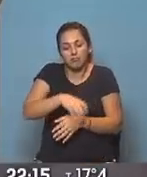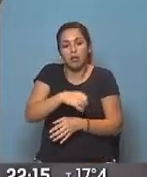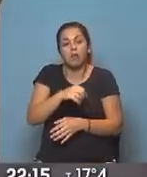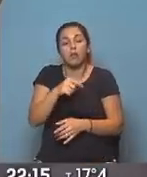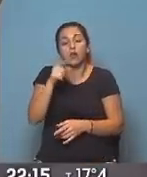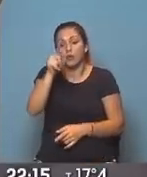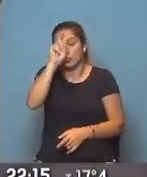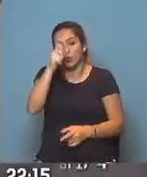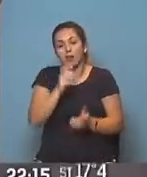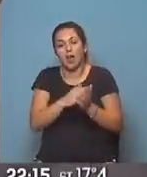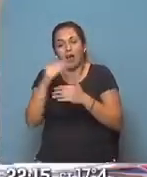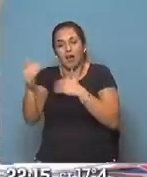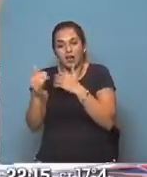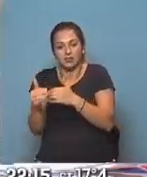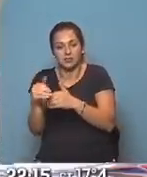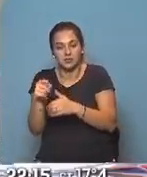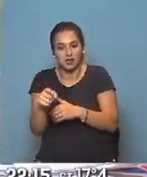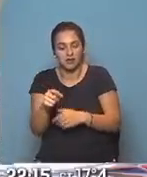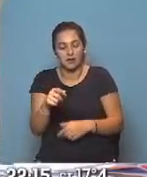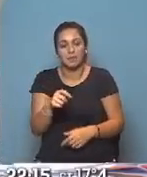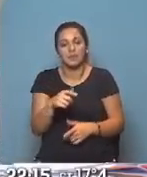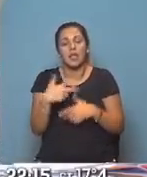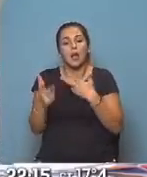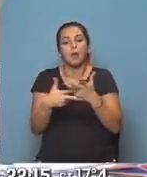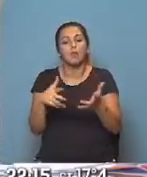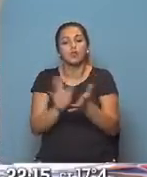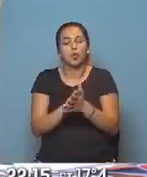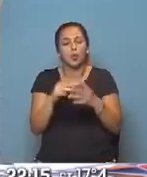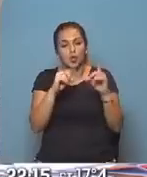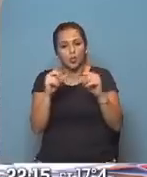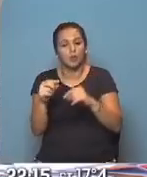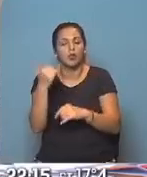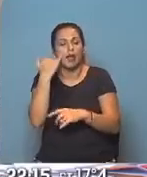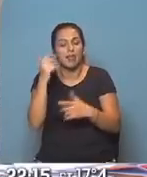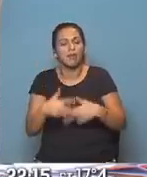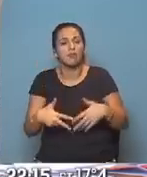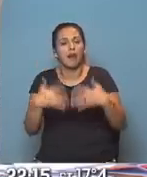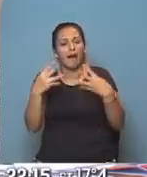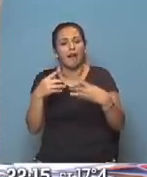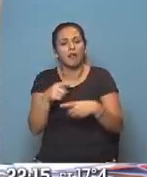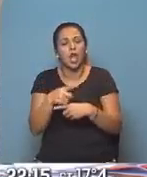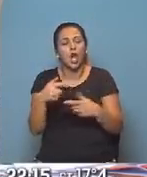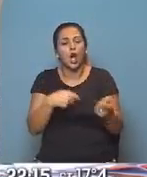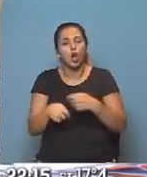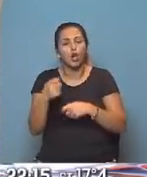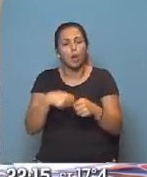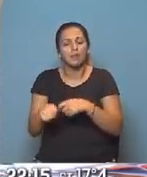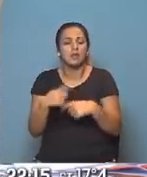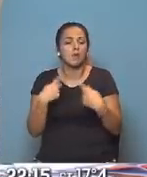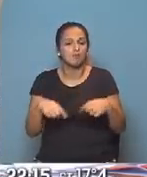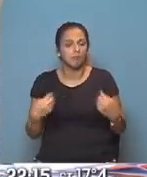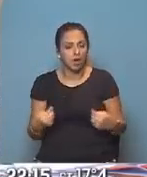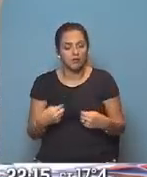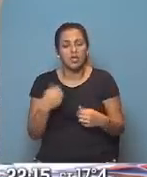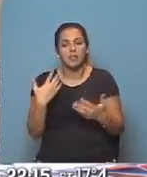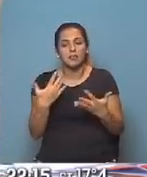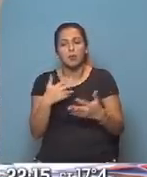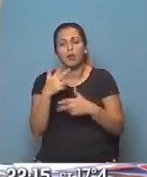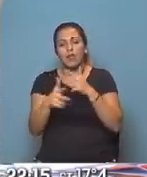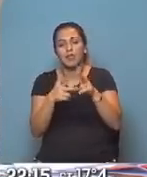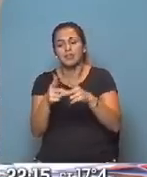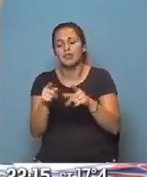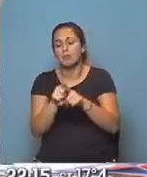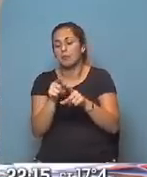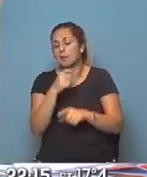a Beijing. Hablamos de números y hablamos de guerra comercial asimétrica y hay uno, Raúl, podría decir, según las